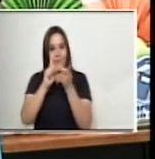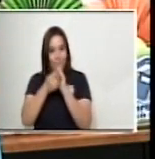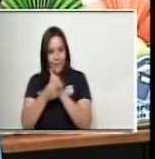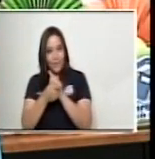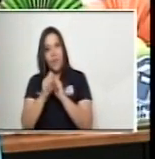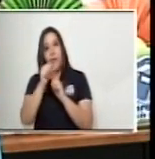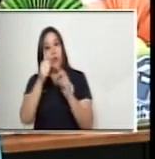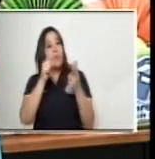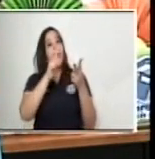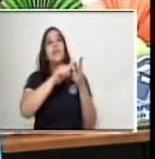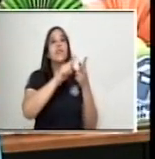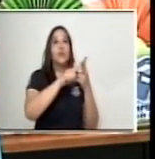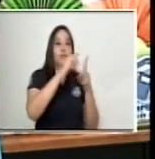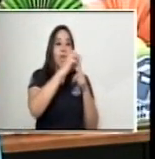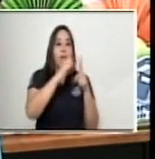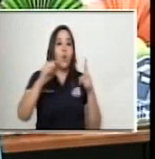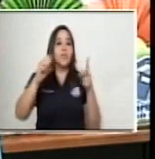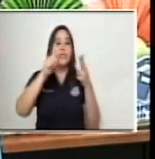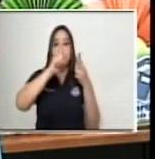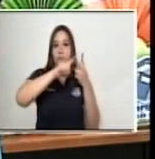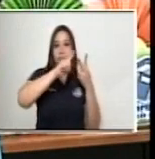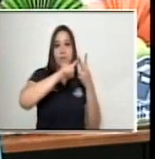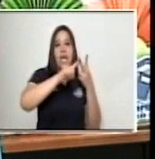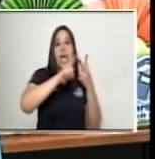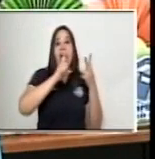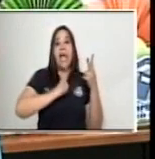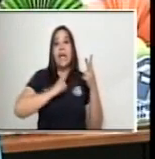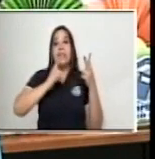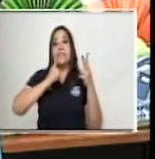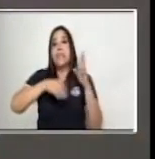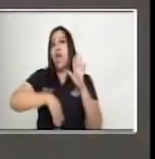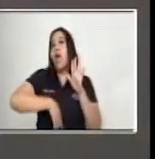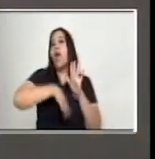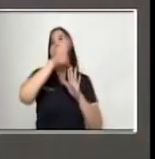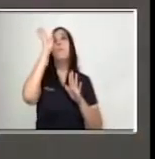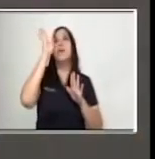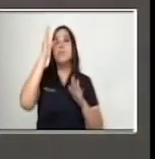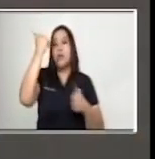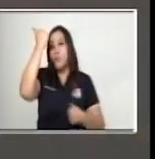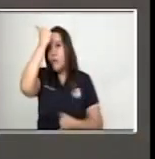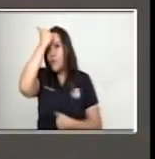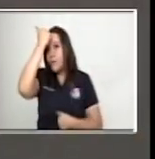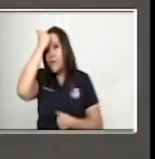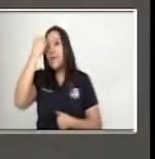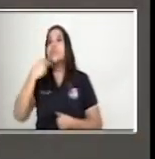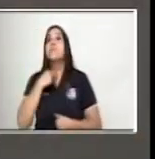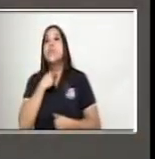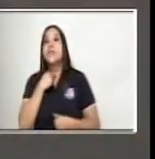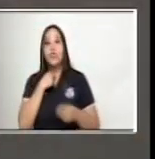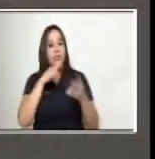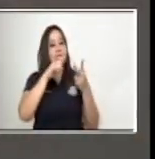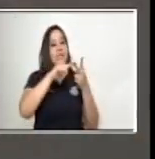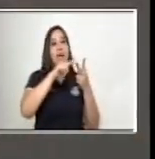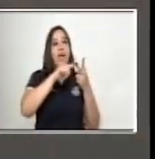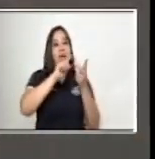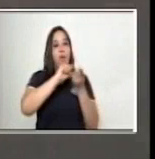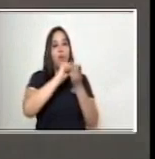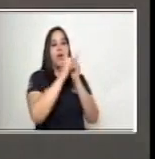En el ejemplo 2, están aumentando las enfermedades crónicas, lo vamos a representar con la variable